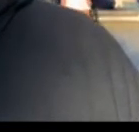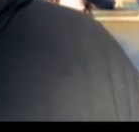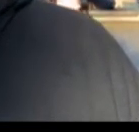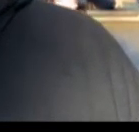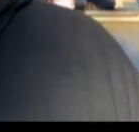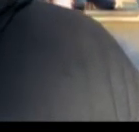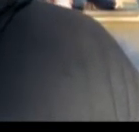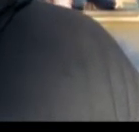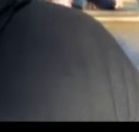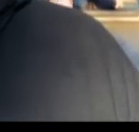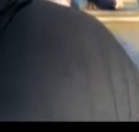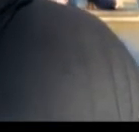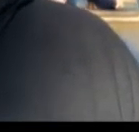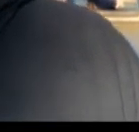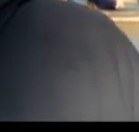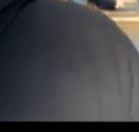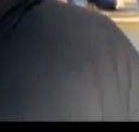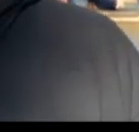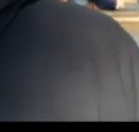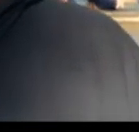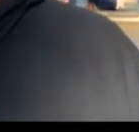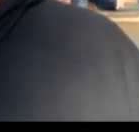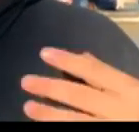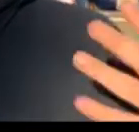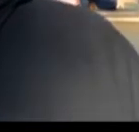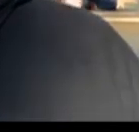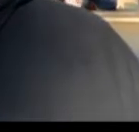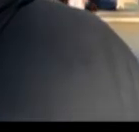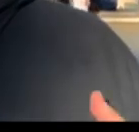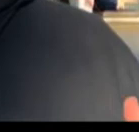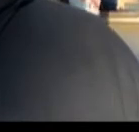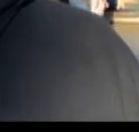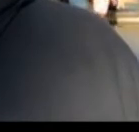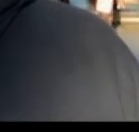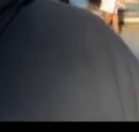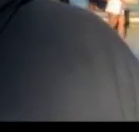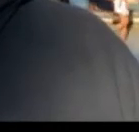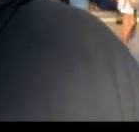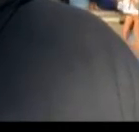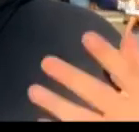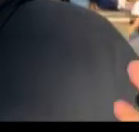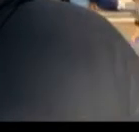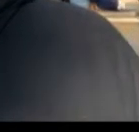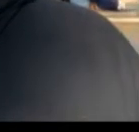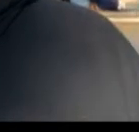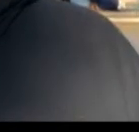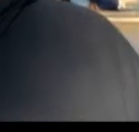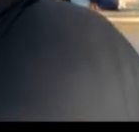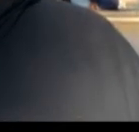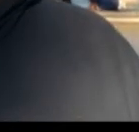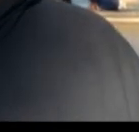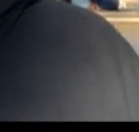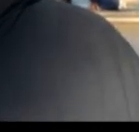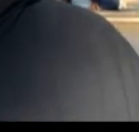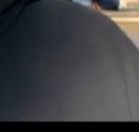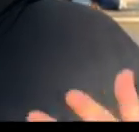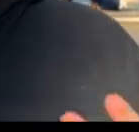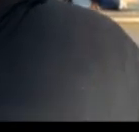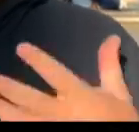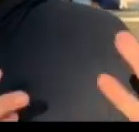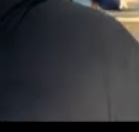este caso el periodismo científico. Si bien yo me especializo más en lo que es periodismo de medio